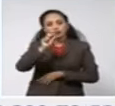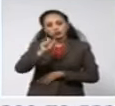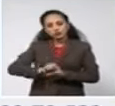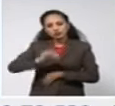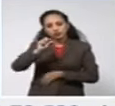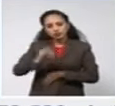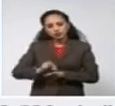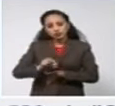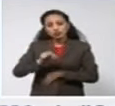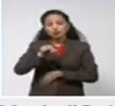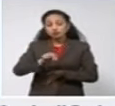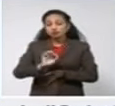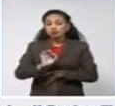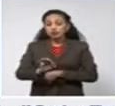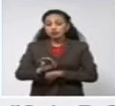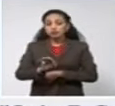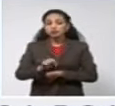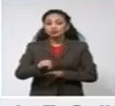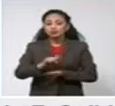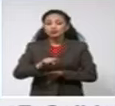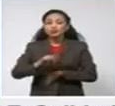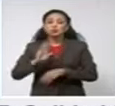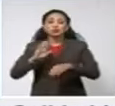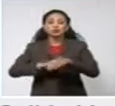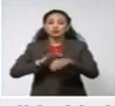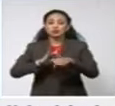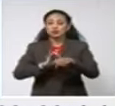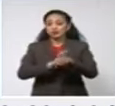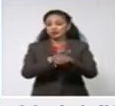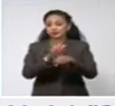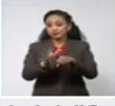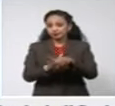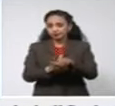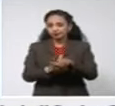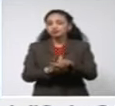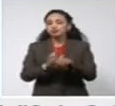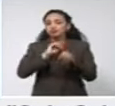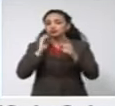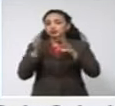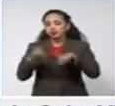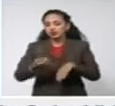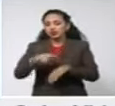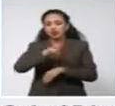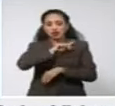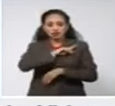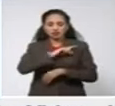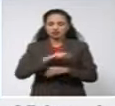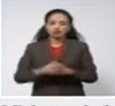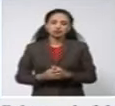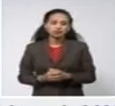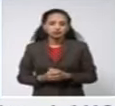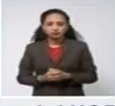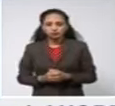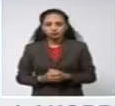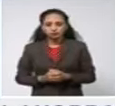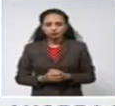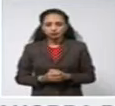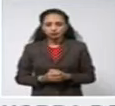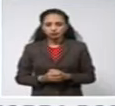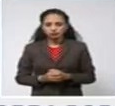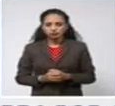con la COVID-19 o con la COVID-19 fallecieron en el día de ayer. De esta forma, en